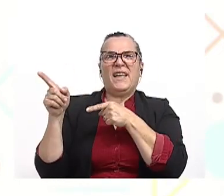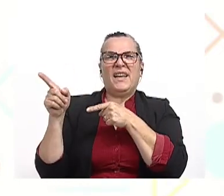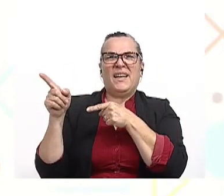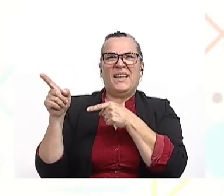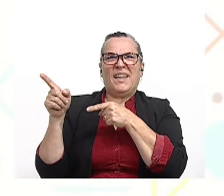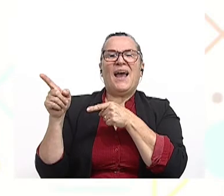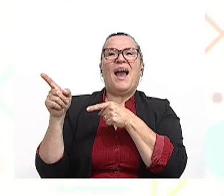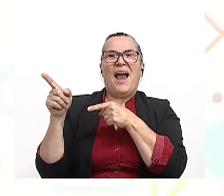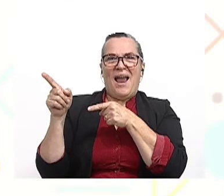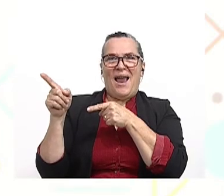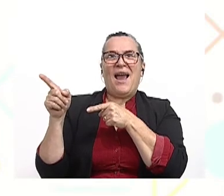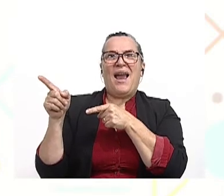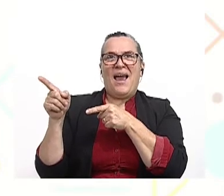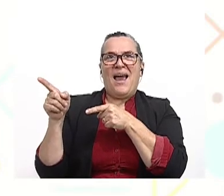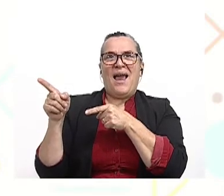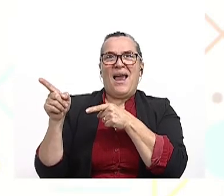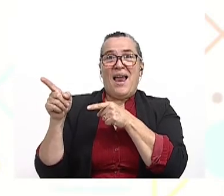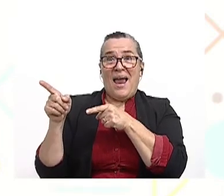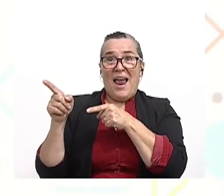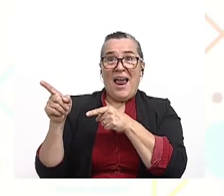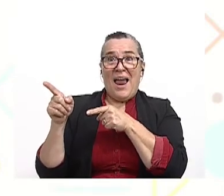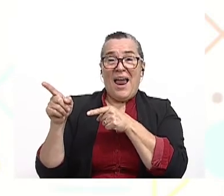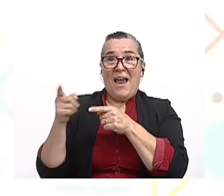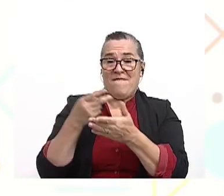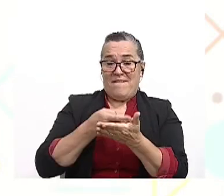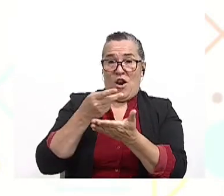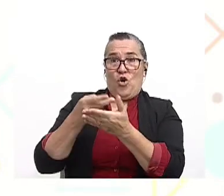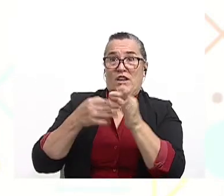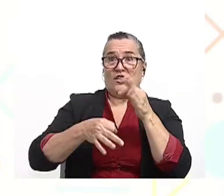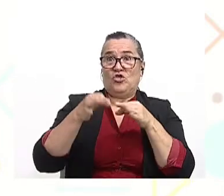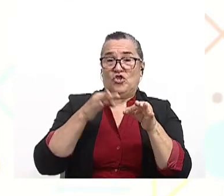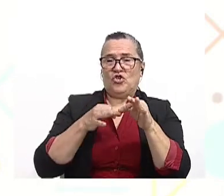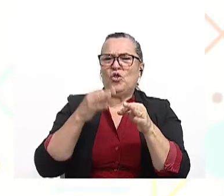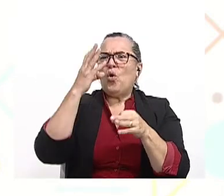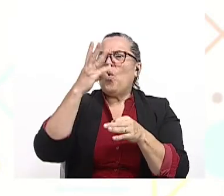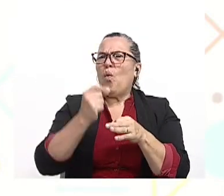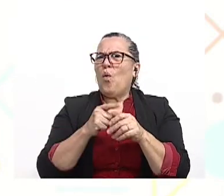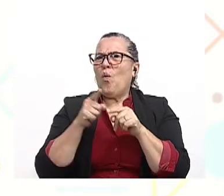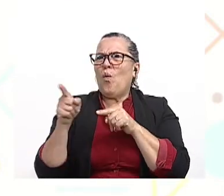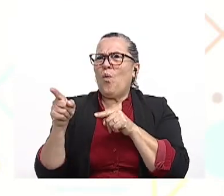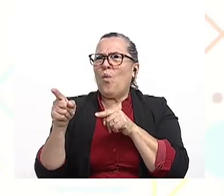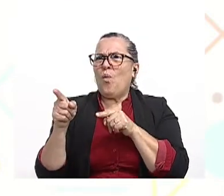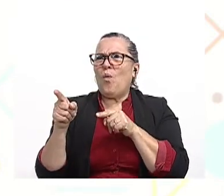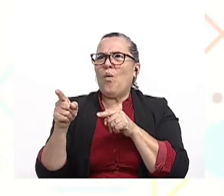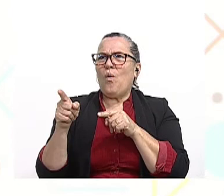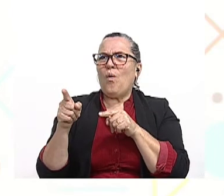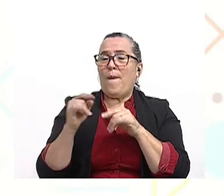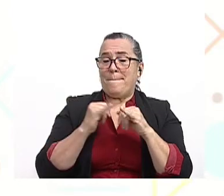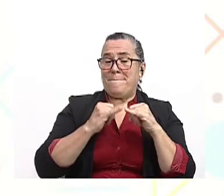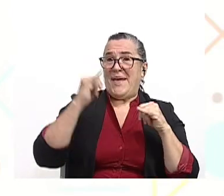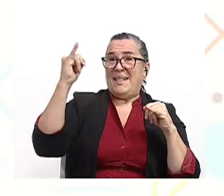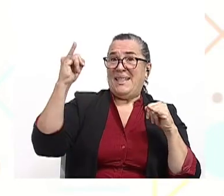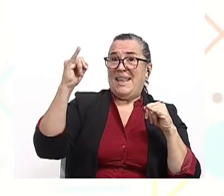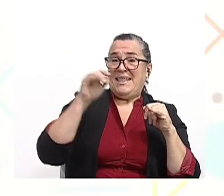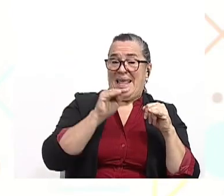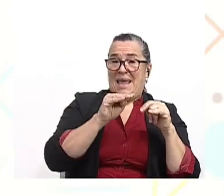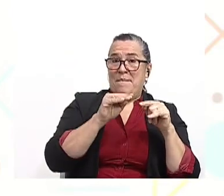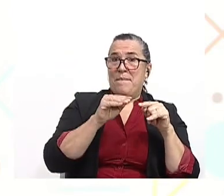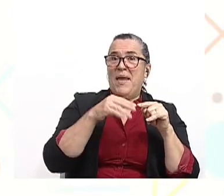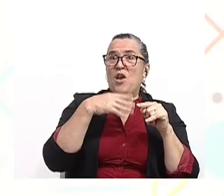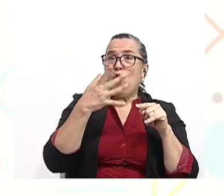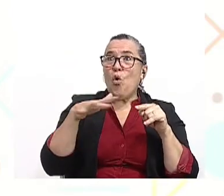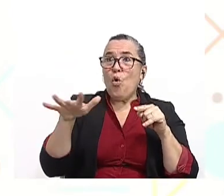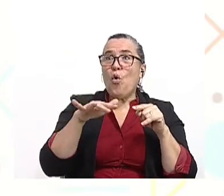forma. Haciendo la sustitución de los valores y calculando, tenemos que la pendiente de la recta es